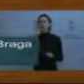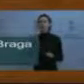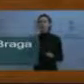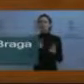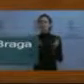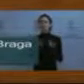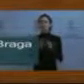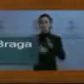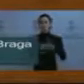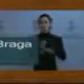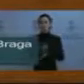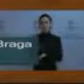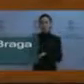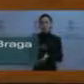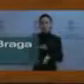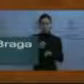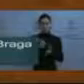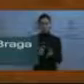rector, fundamentalmente por la